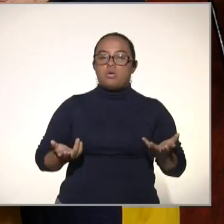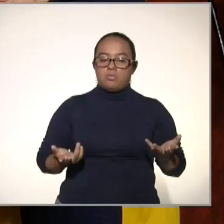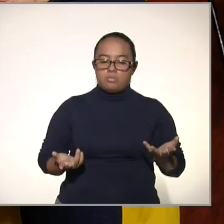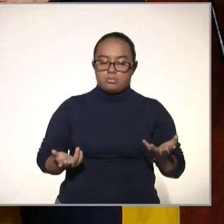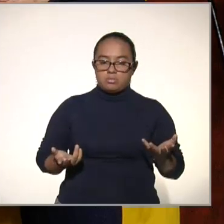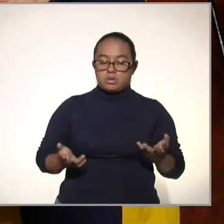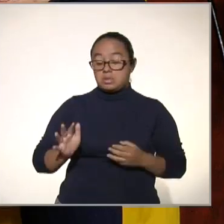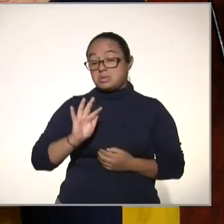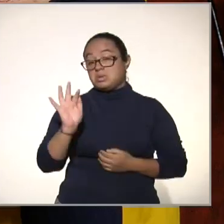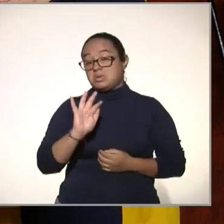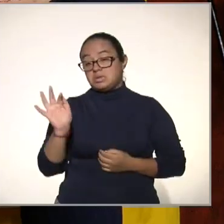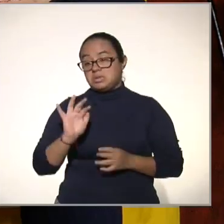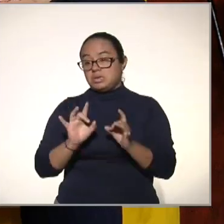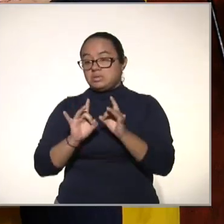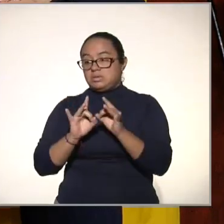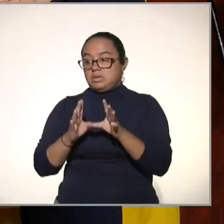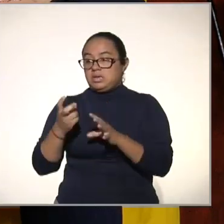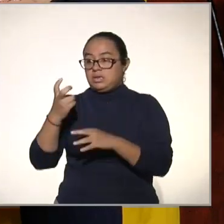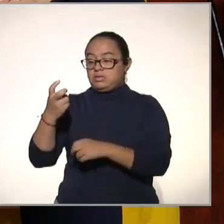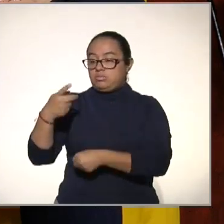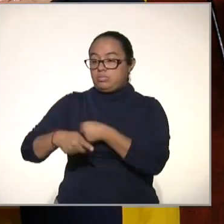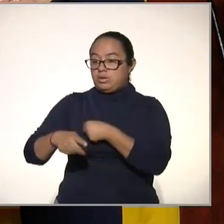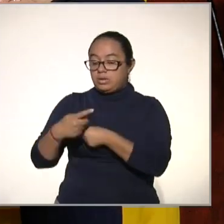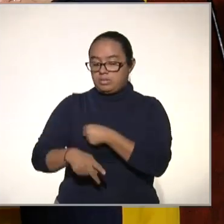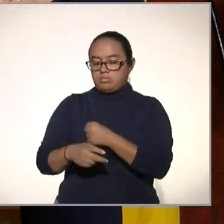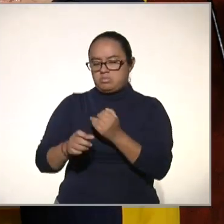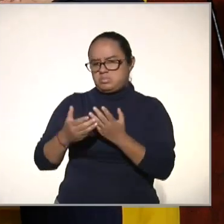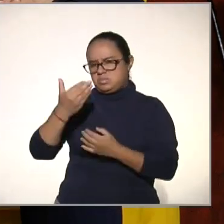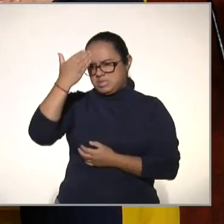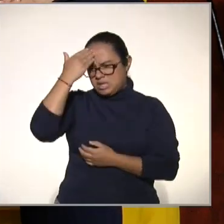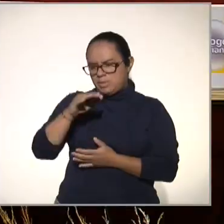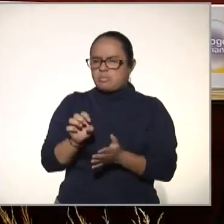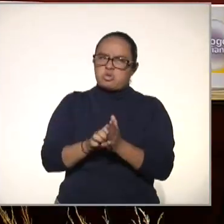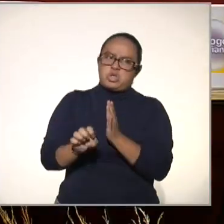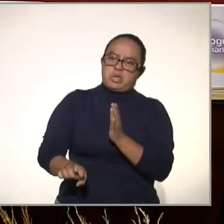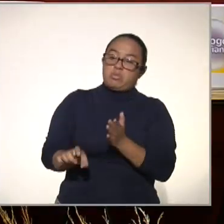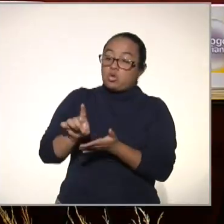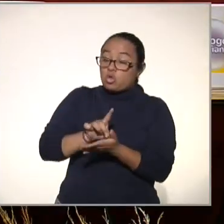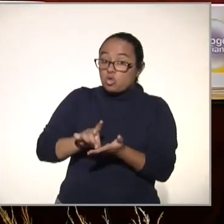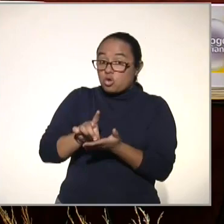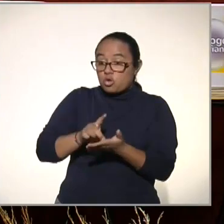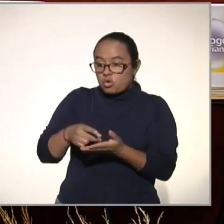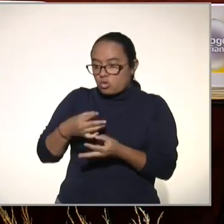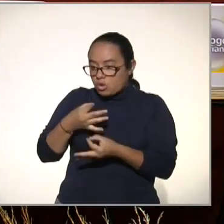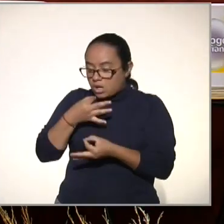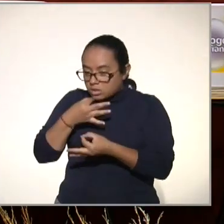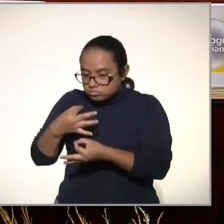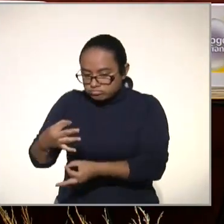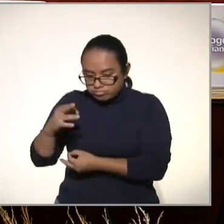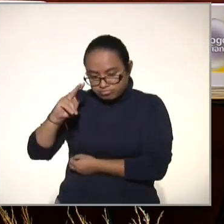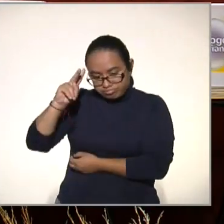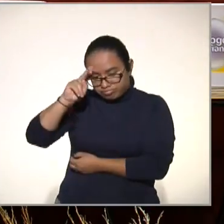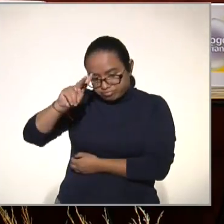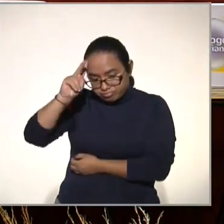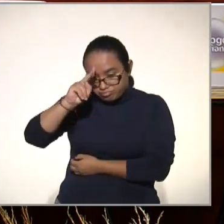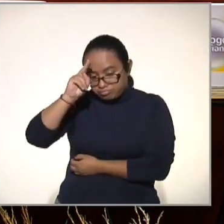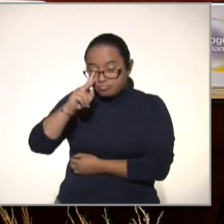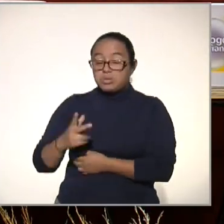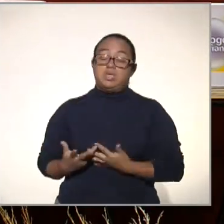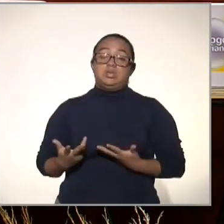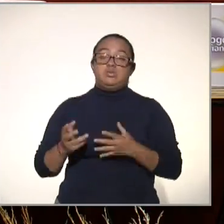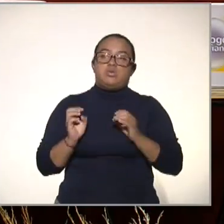entre a situaciones que sean peligrosas, y que las hay, como consumo de sustancias de forma adictiva, como